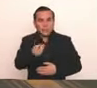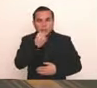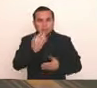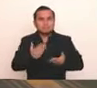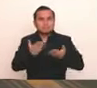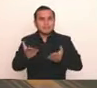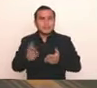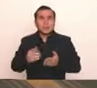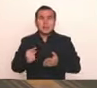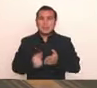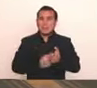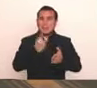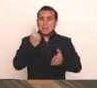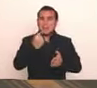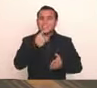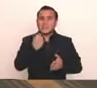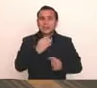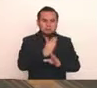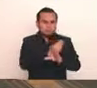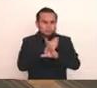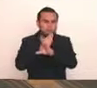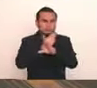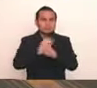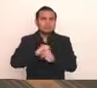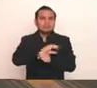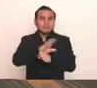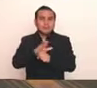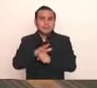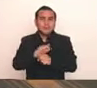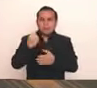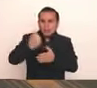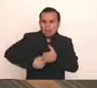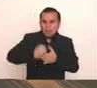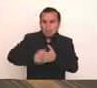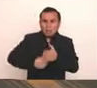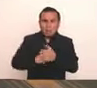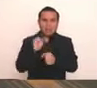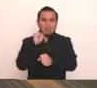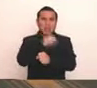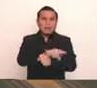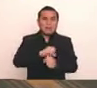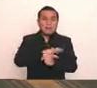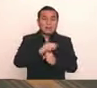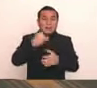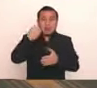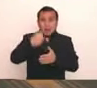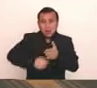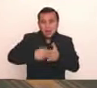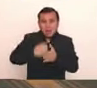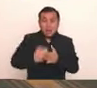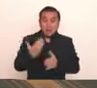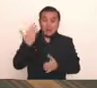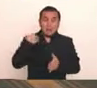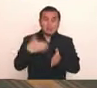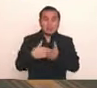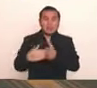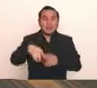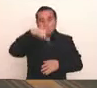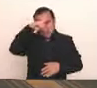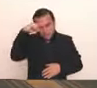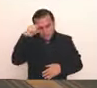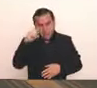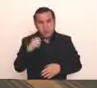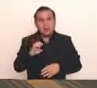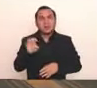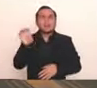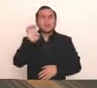el primer frente de batalla en cuanto a prevenir el contagio y combatir la enfermedad hemos estado trabajando desde enero conformamos un gabinete empleado